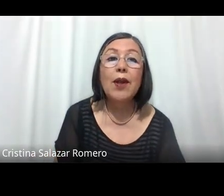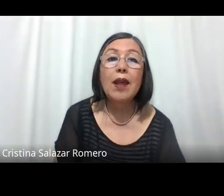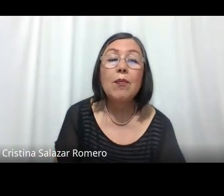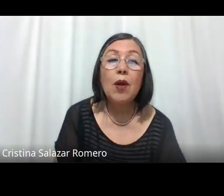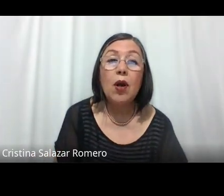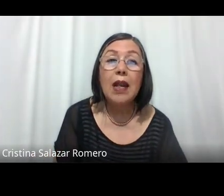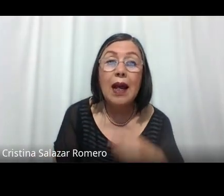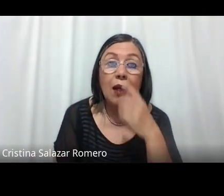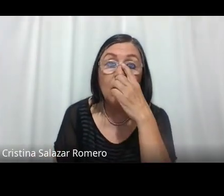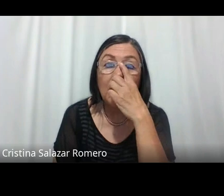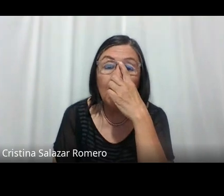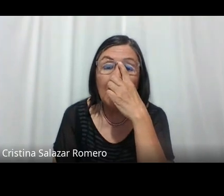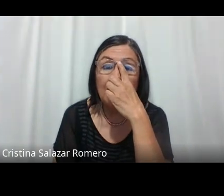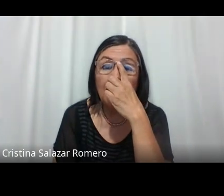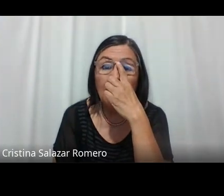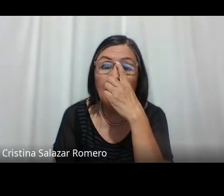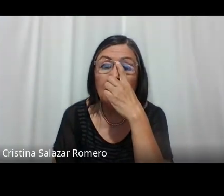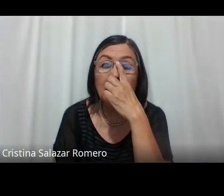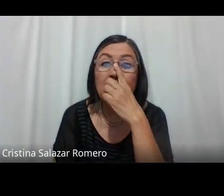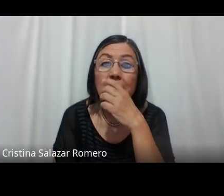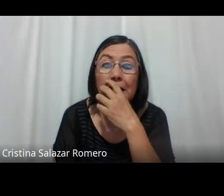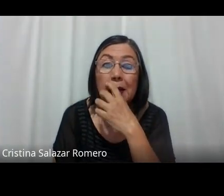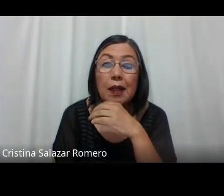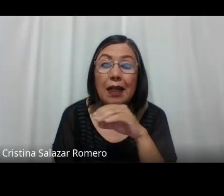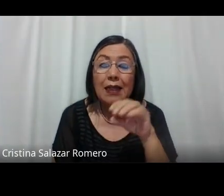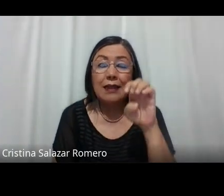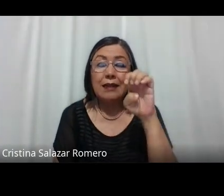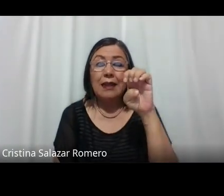Por ejemplo, la configuración,